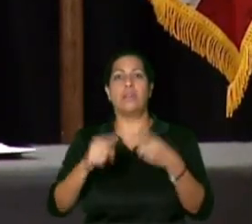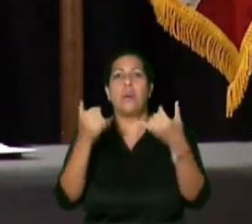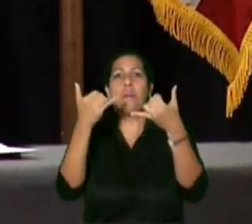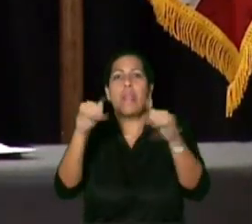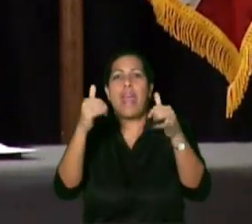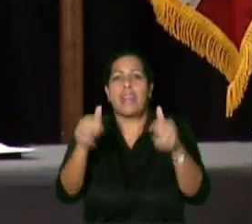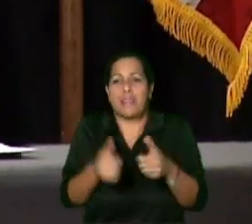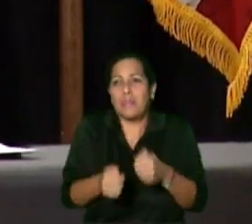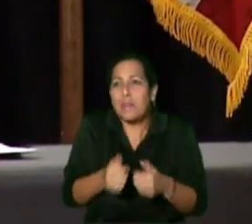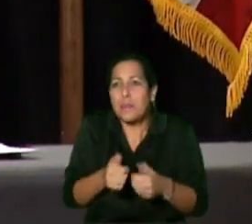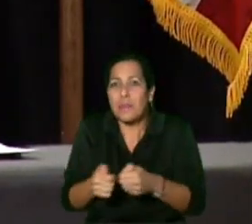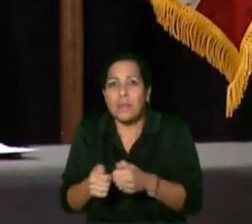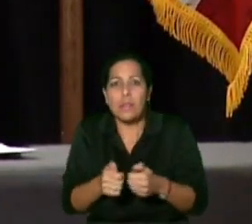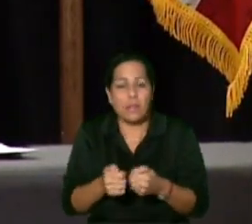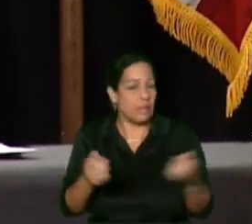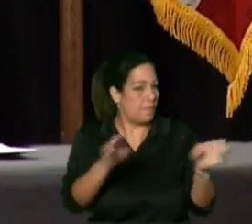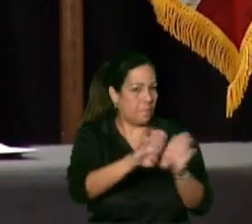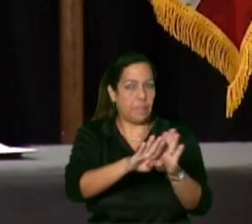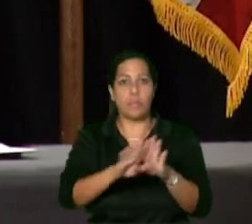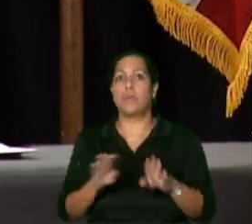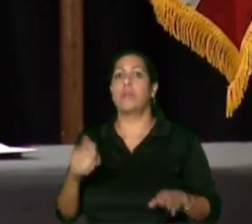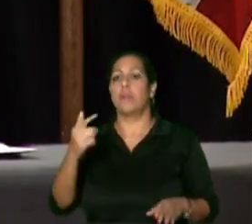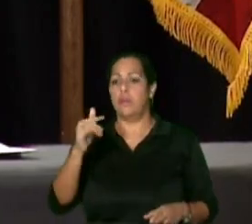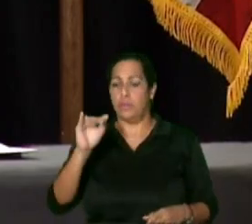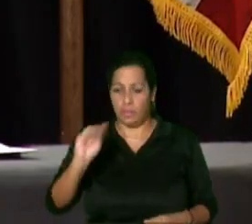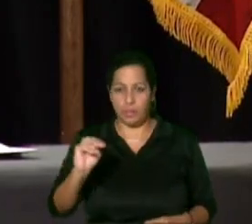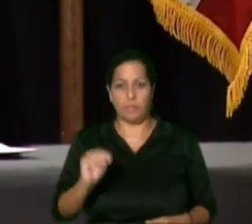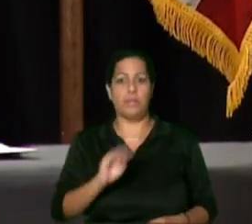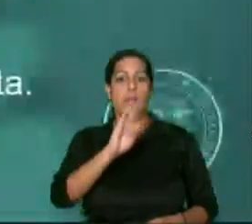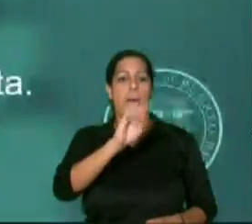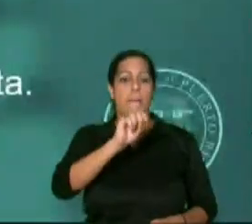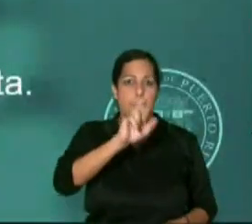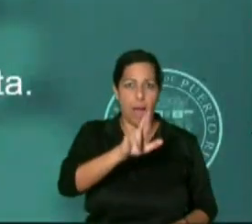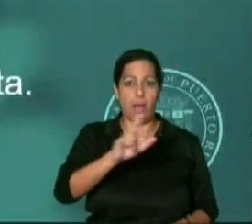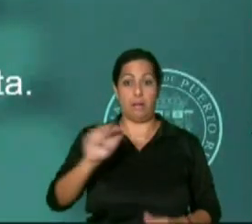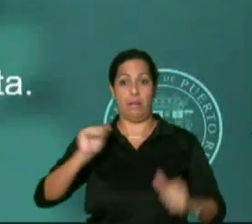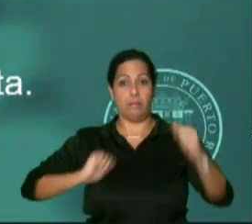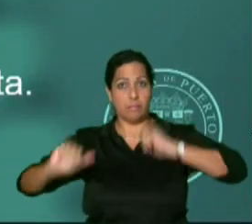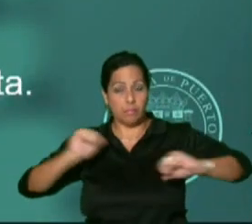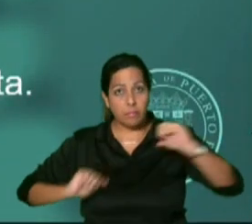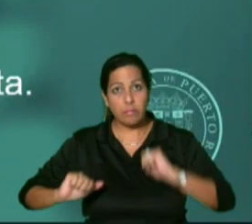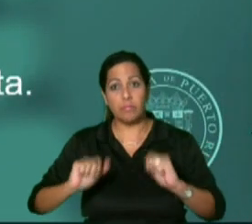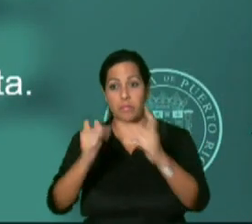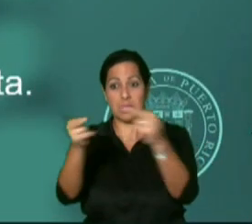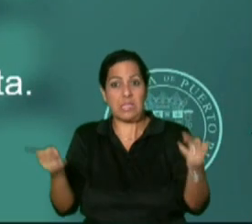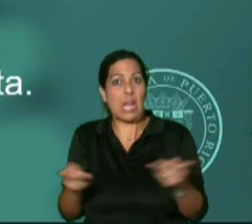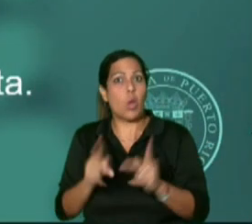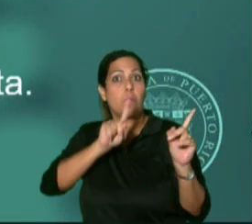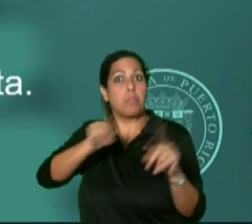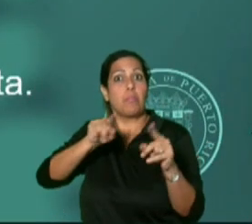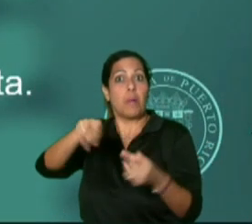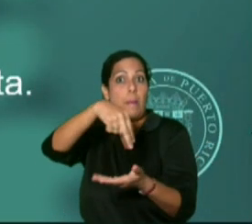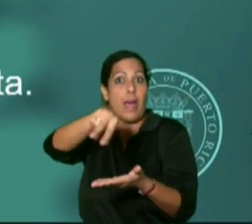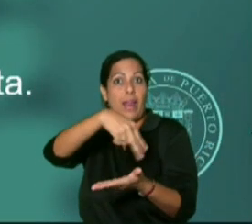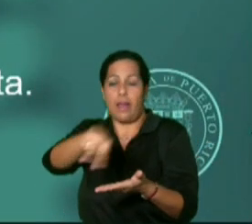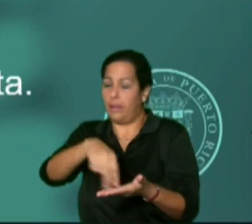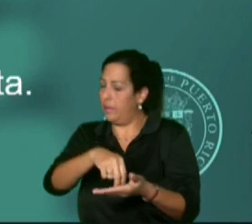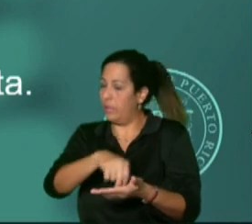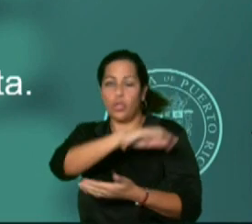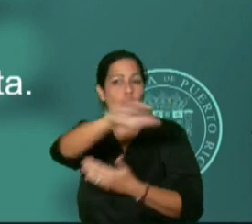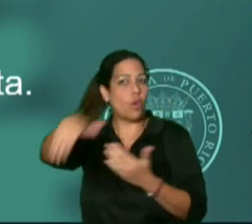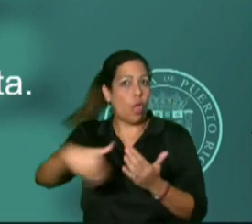de los teatros, de los casinos, los gimnasios, los bares, los salones de actividades o cualquier otro lugar